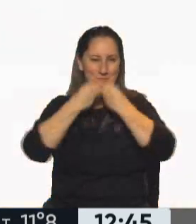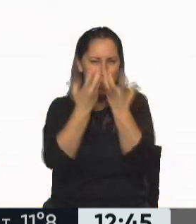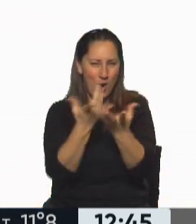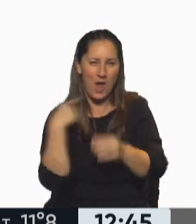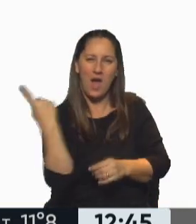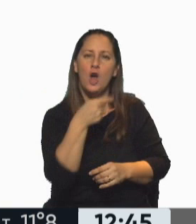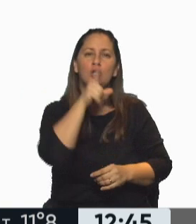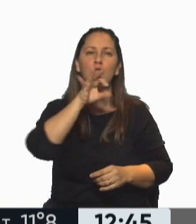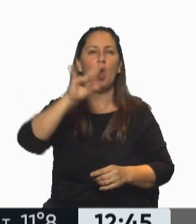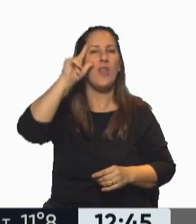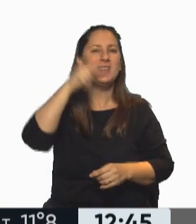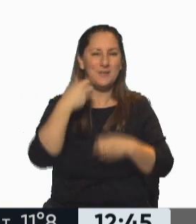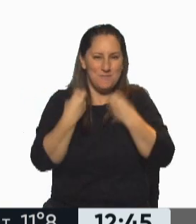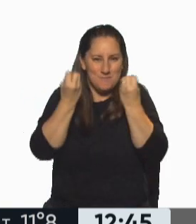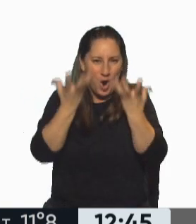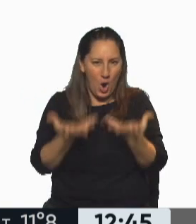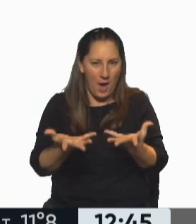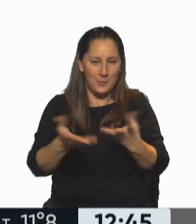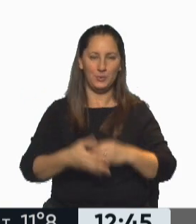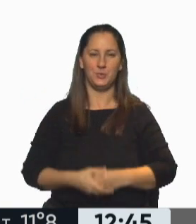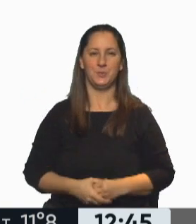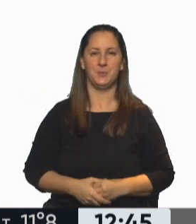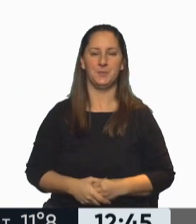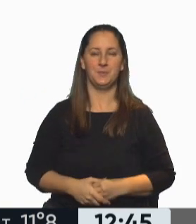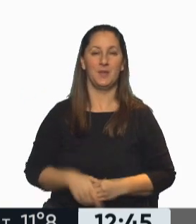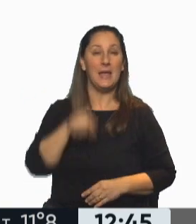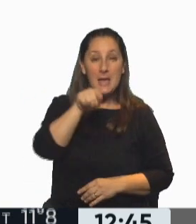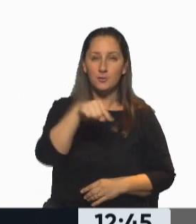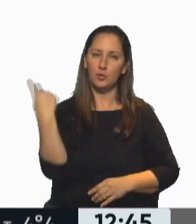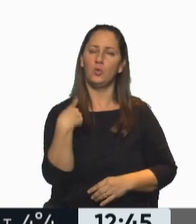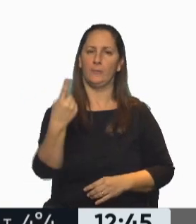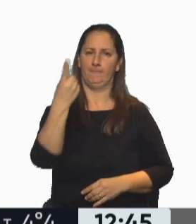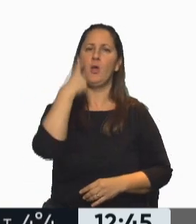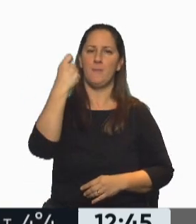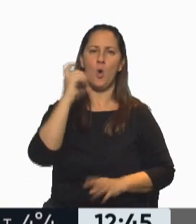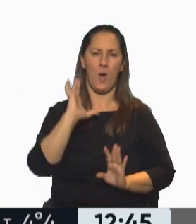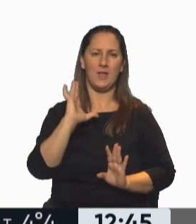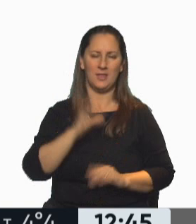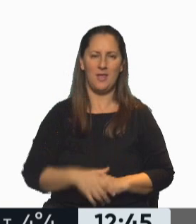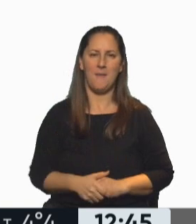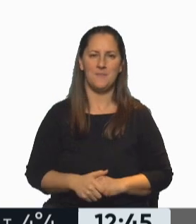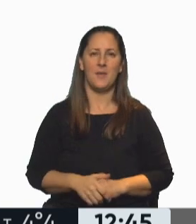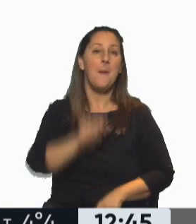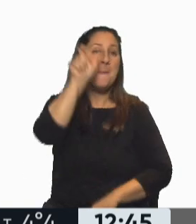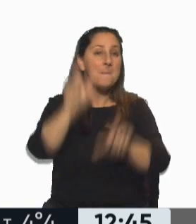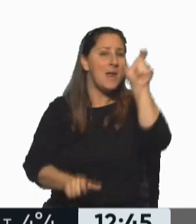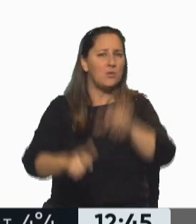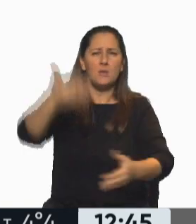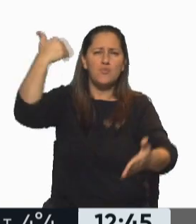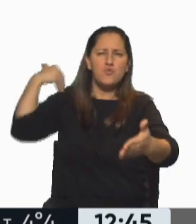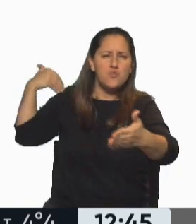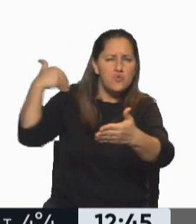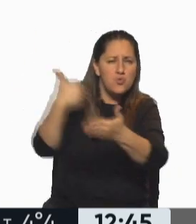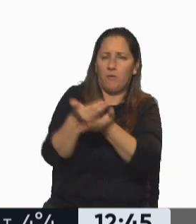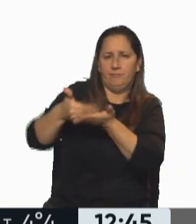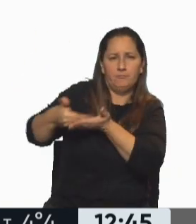todos. Y creo que eso es lo que nos dimos cuenta, que personas que históricamente estaban